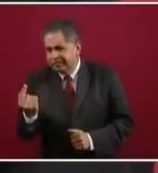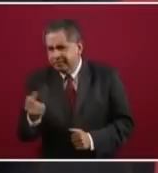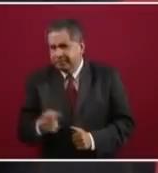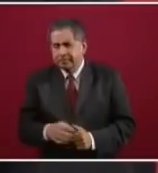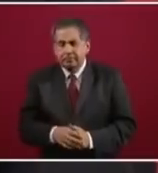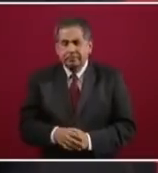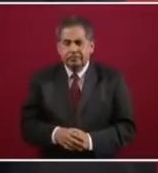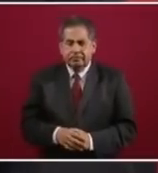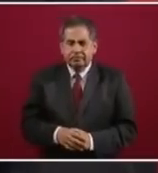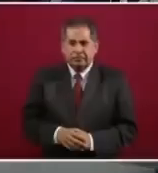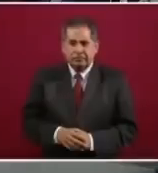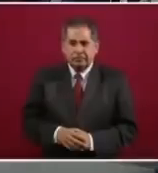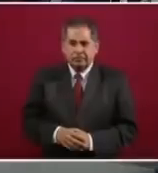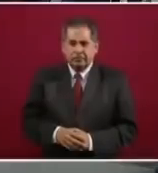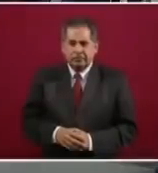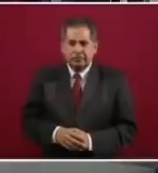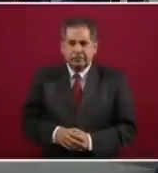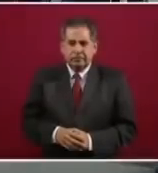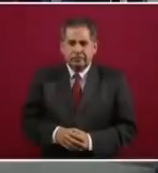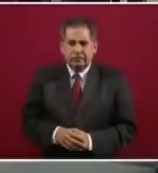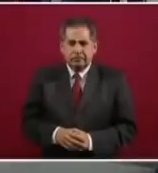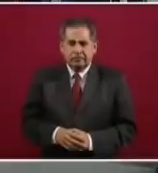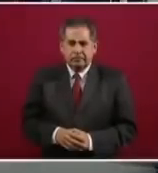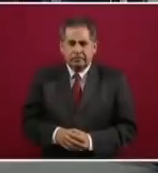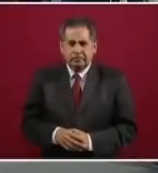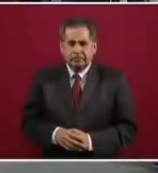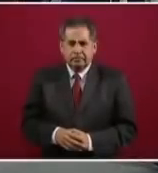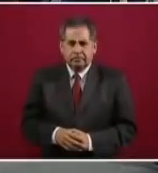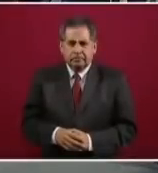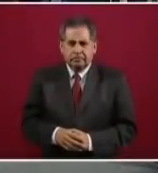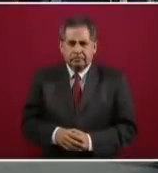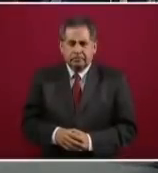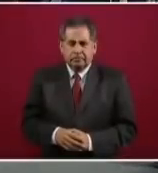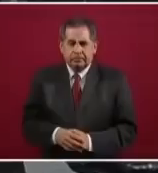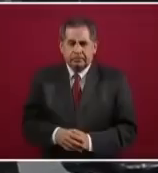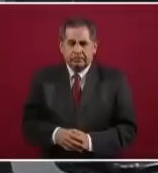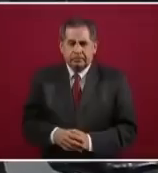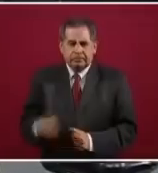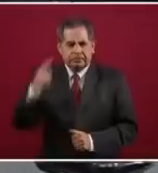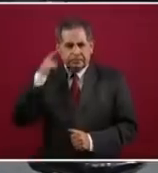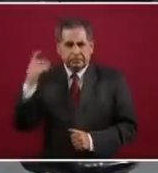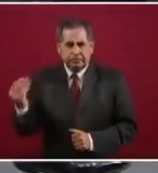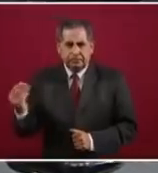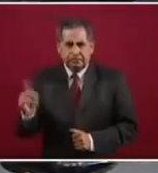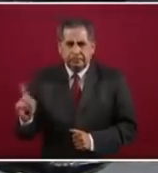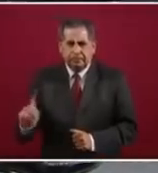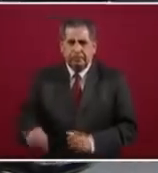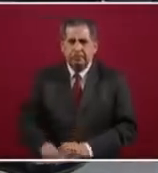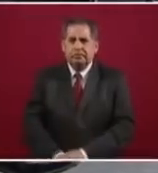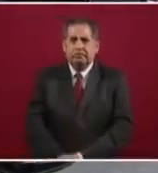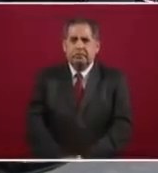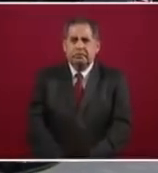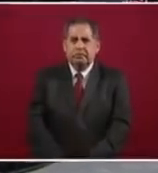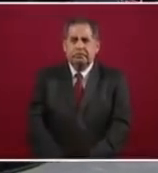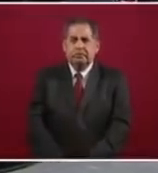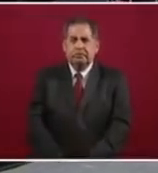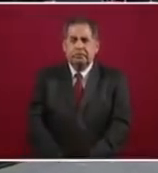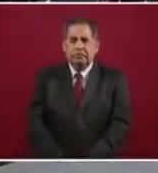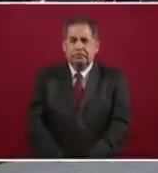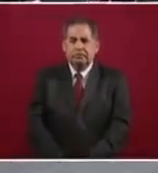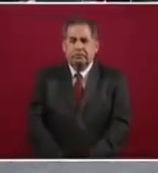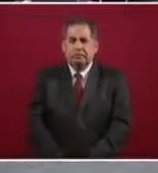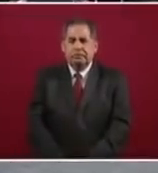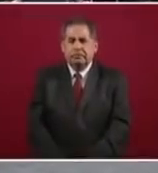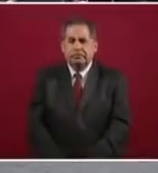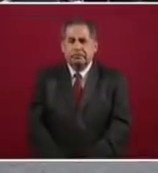Mataron y mataron la villa, iban a traer el desfile, lo sacaron del museo, lo embalaron, luego lo volvieron a meter, que regresó en el